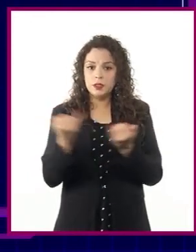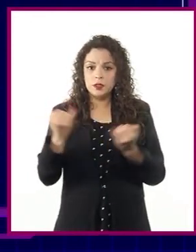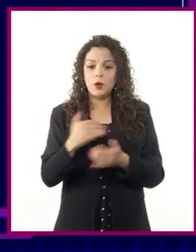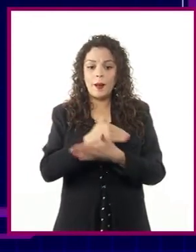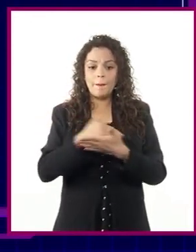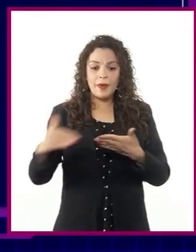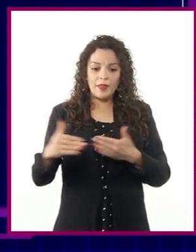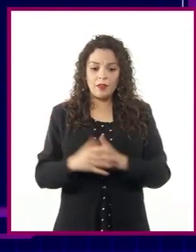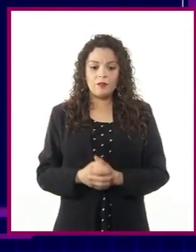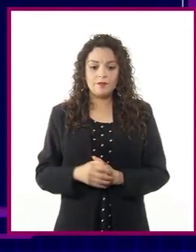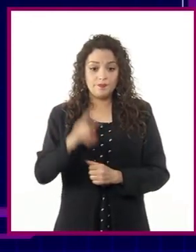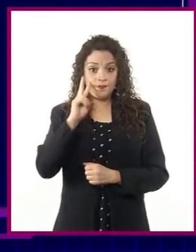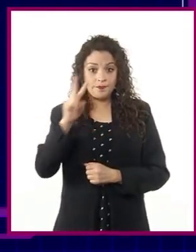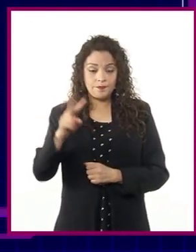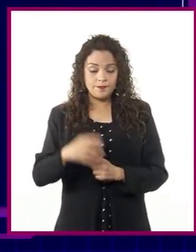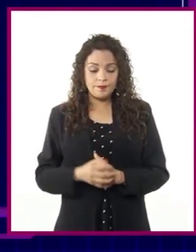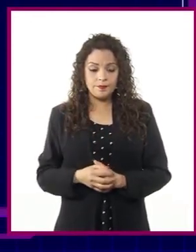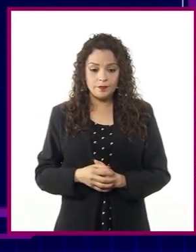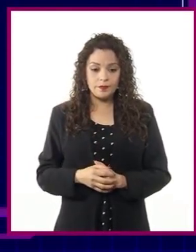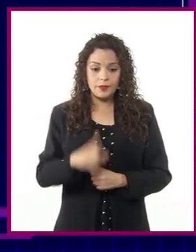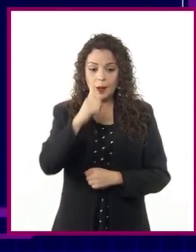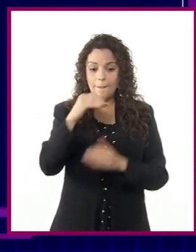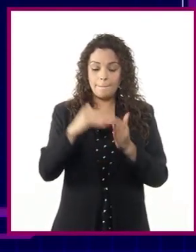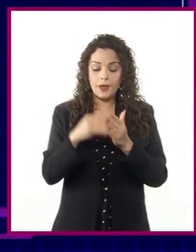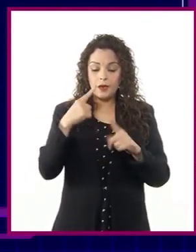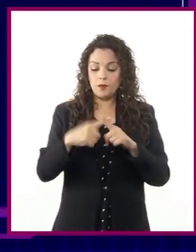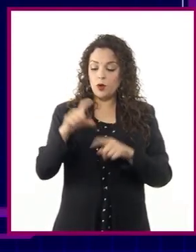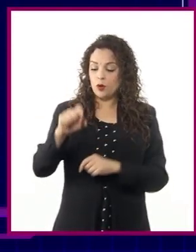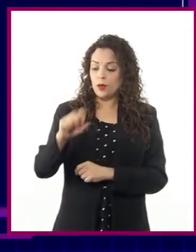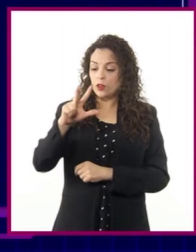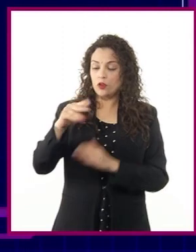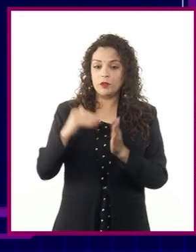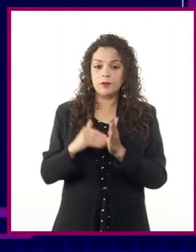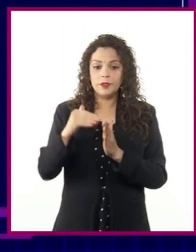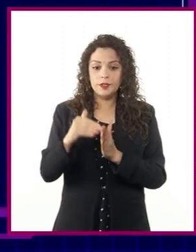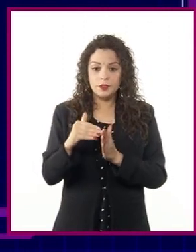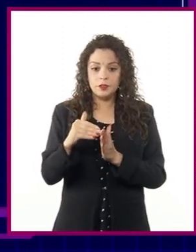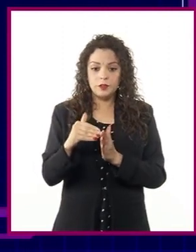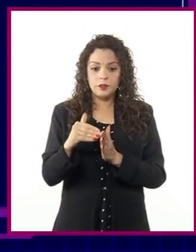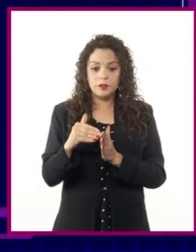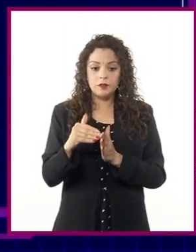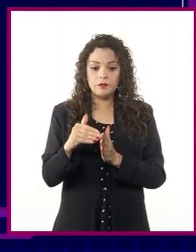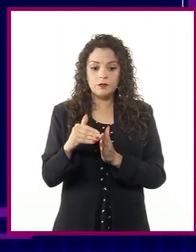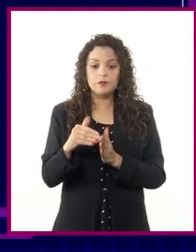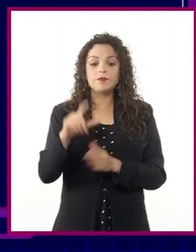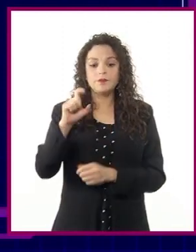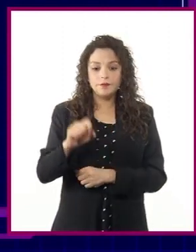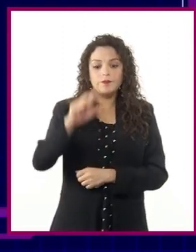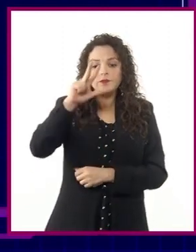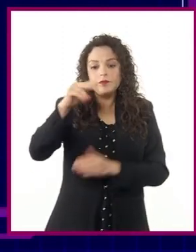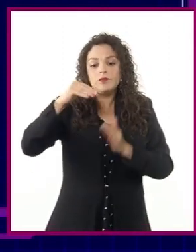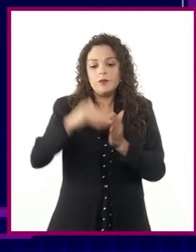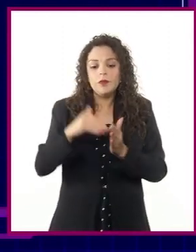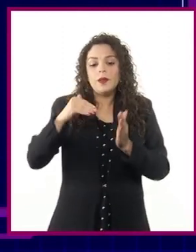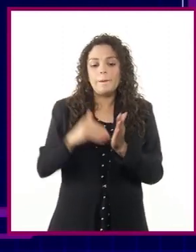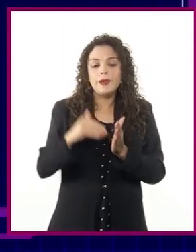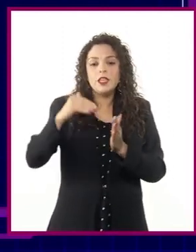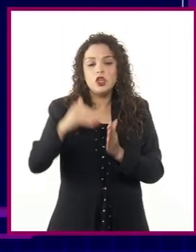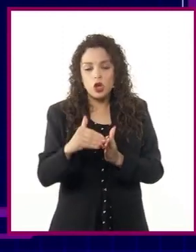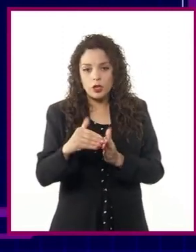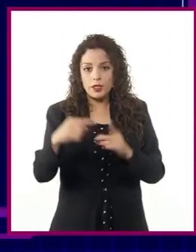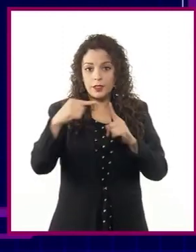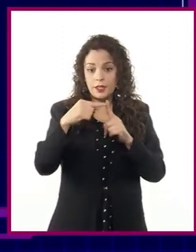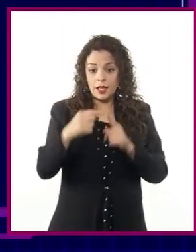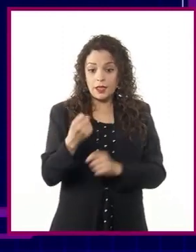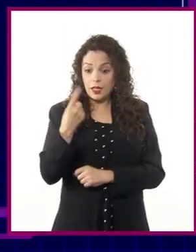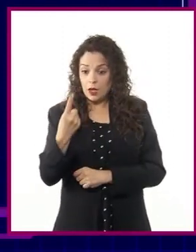medios. Al multiplicar 1000 por 28 millones resulta 28,000 millones, que al dividir entre